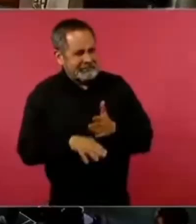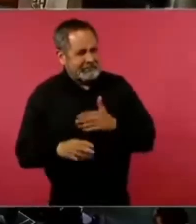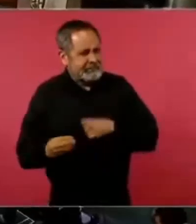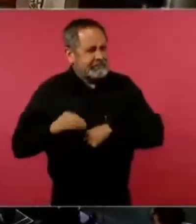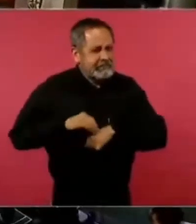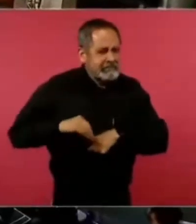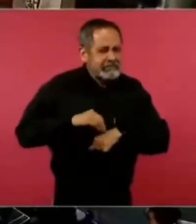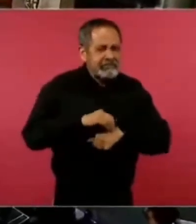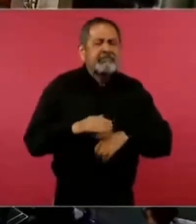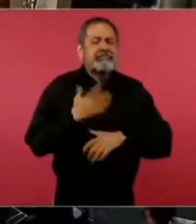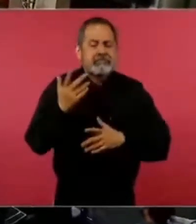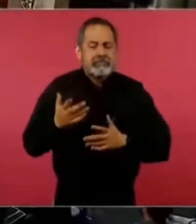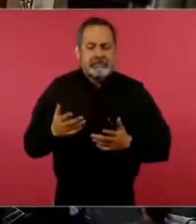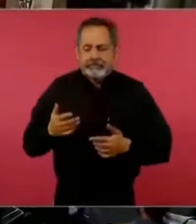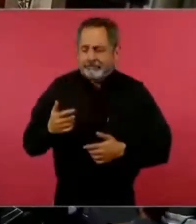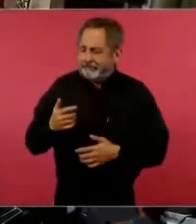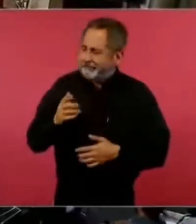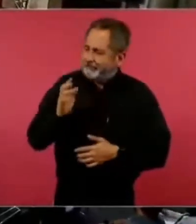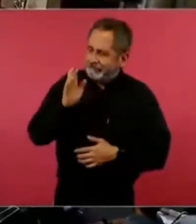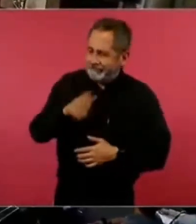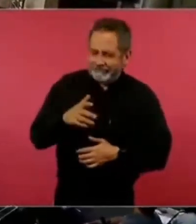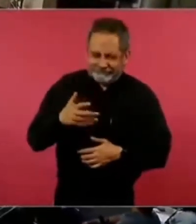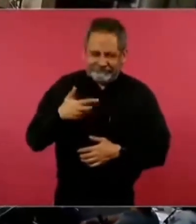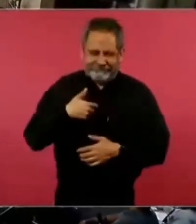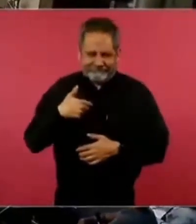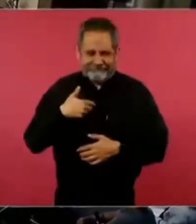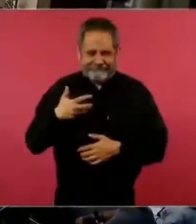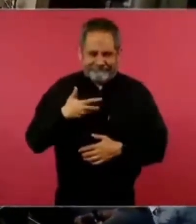Y yo tengo mis sospechas